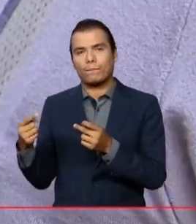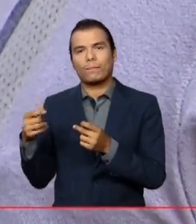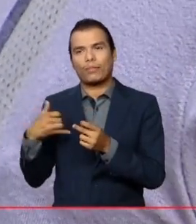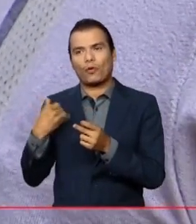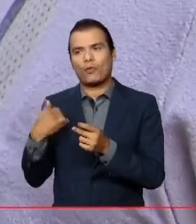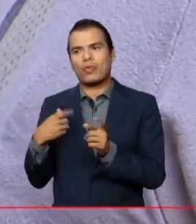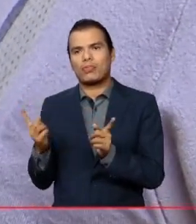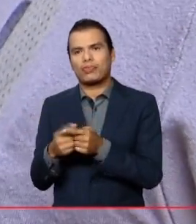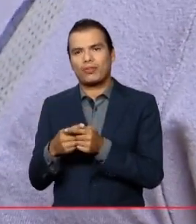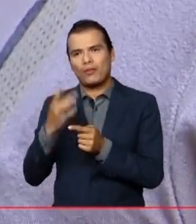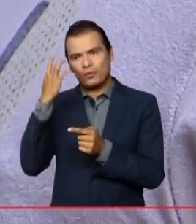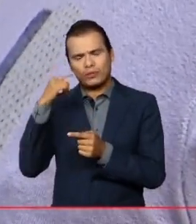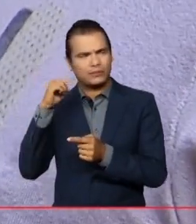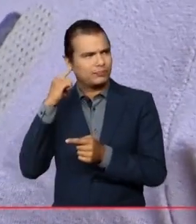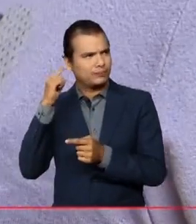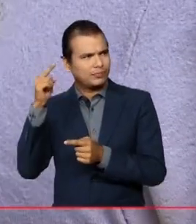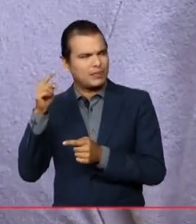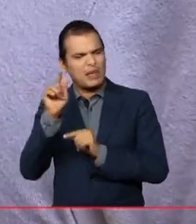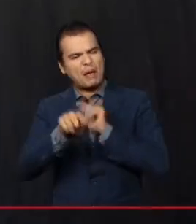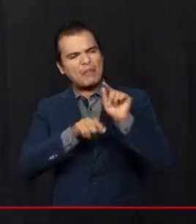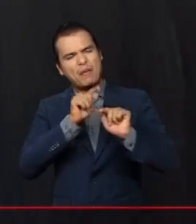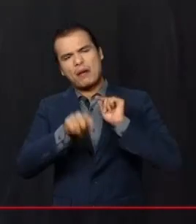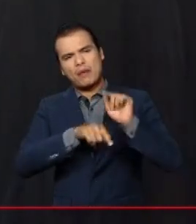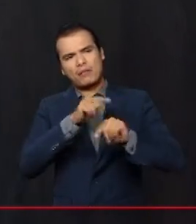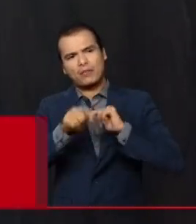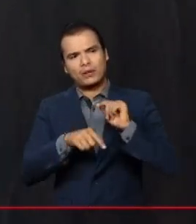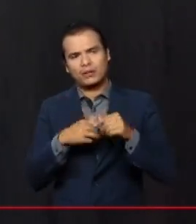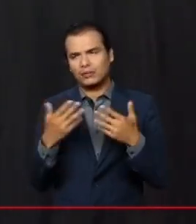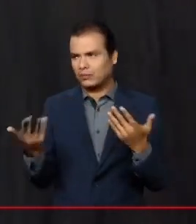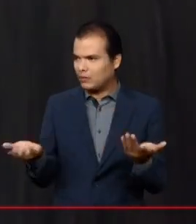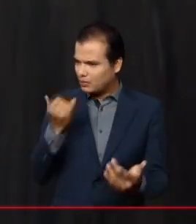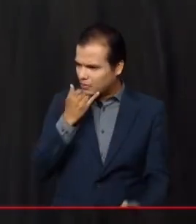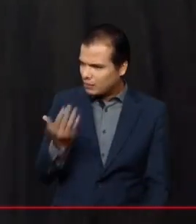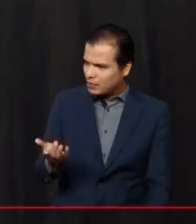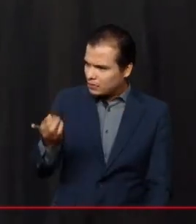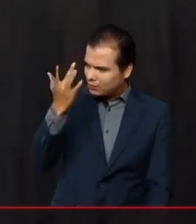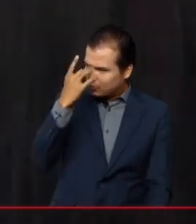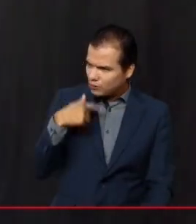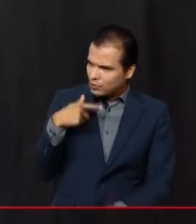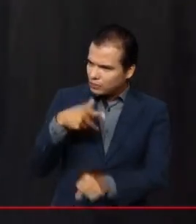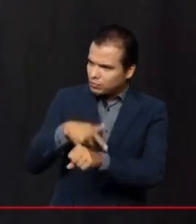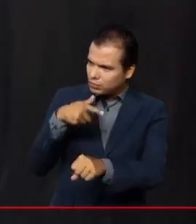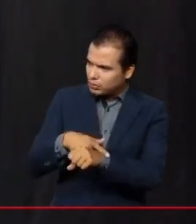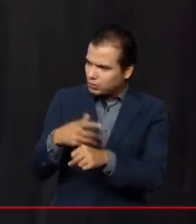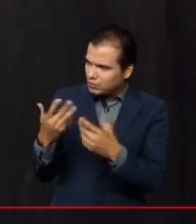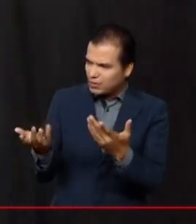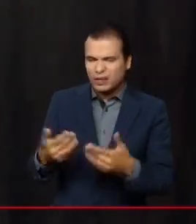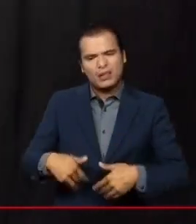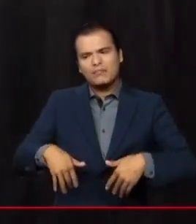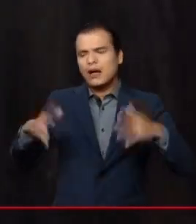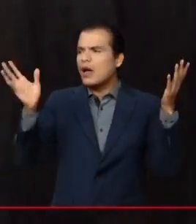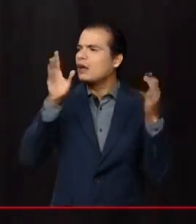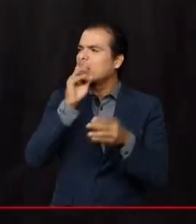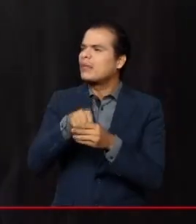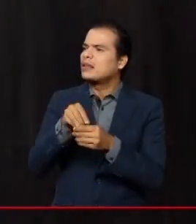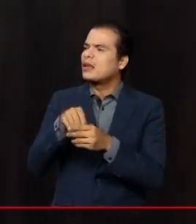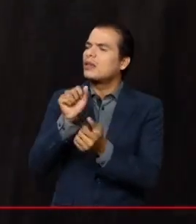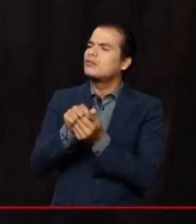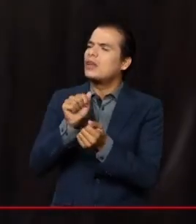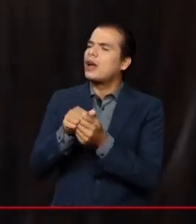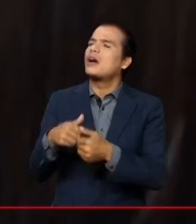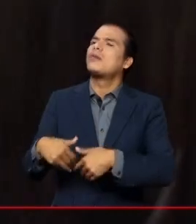la la sí los insultos Entonces le dijo que qué pasaba que porque le insultaba y le decía que dejara de ser sapo